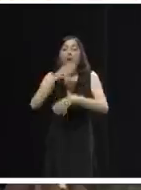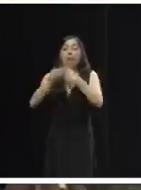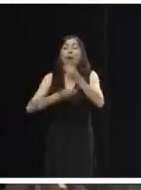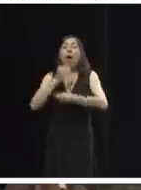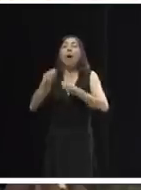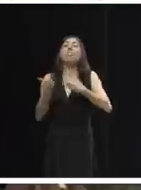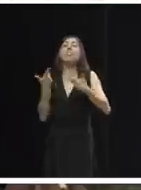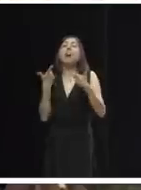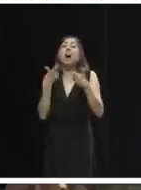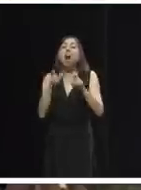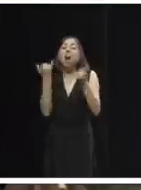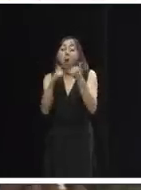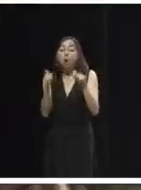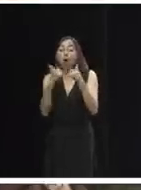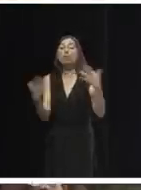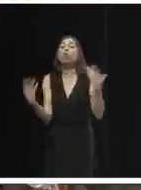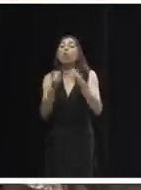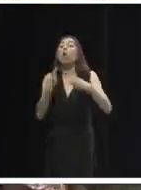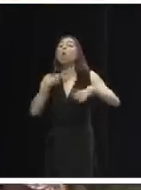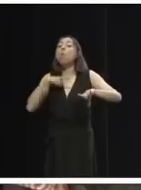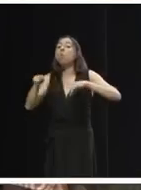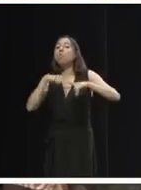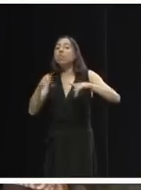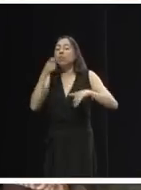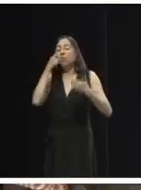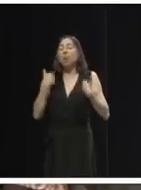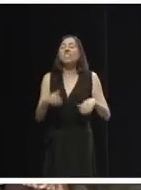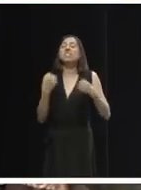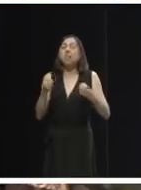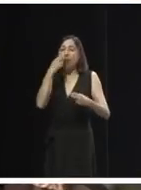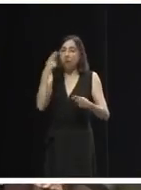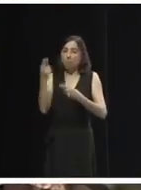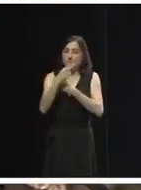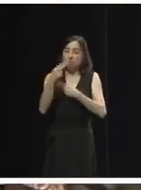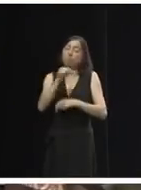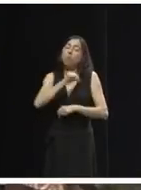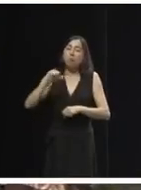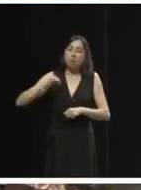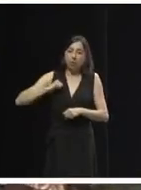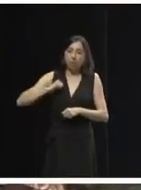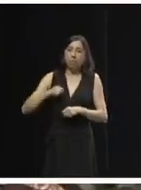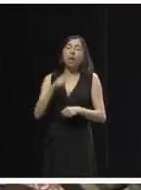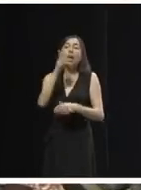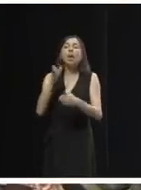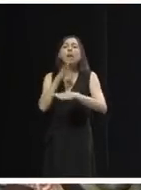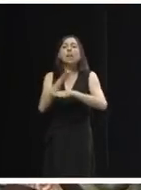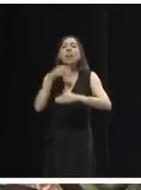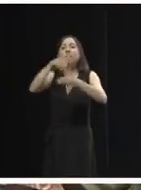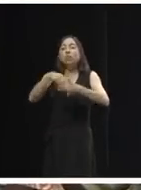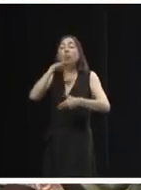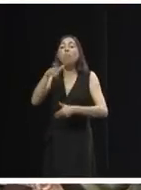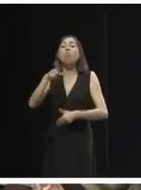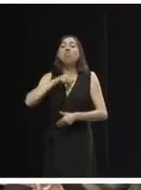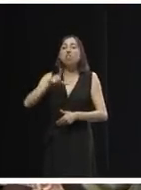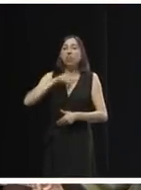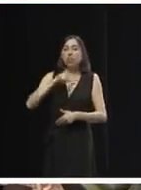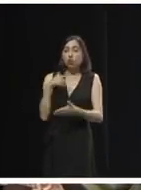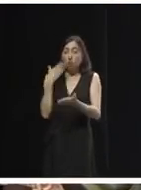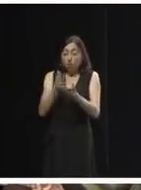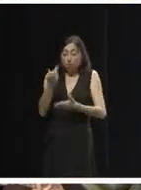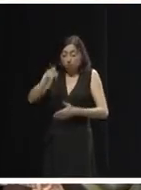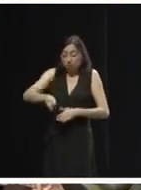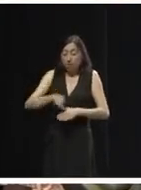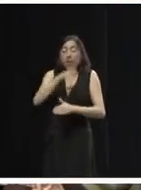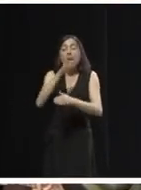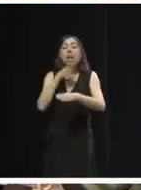sanidad privada. Salid a votar por vuestros derechos. Os pido también que votéis a Sumar para que los